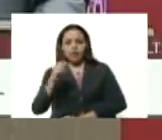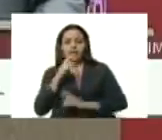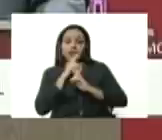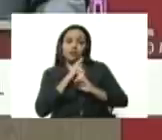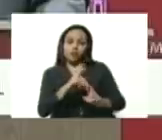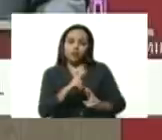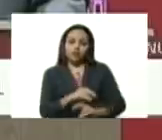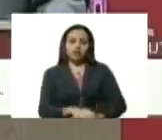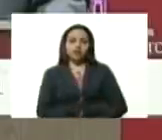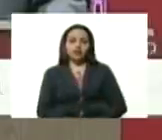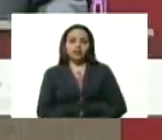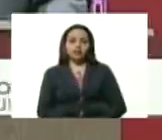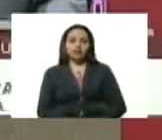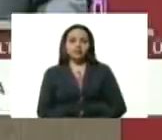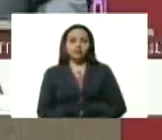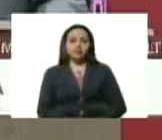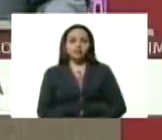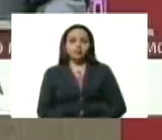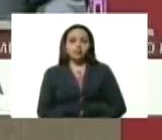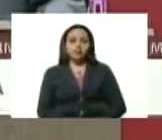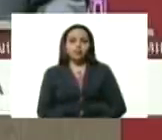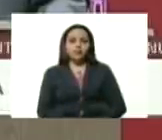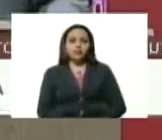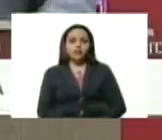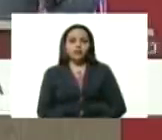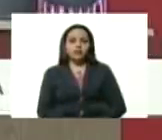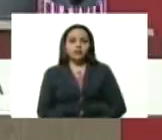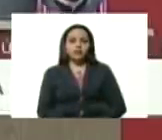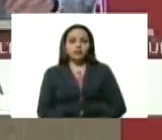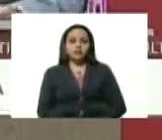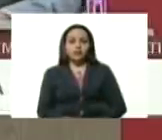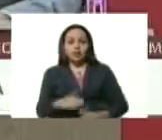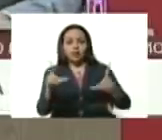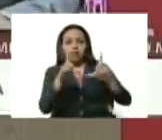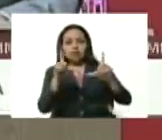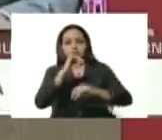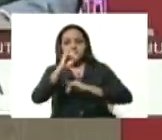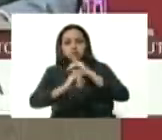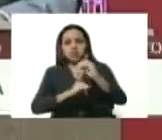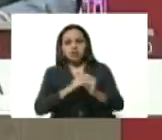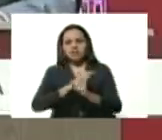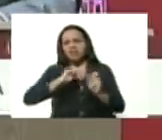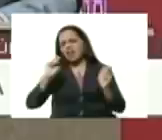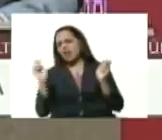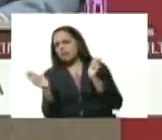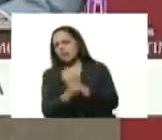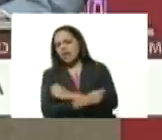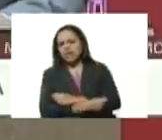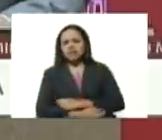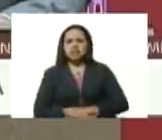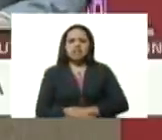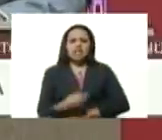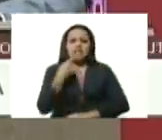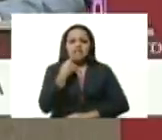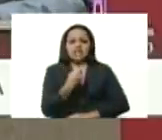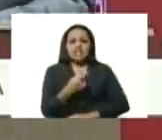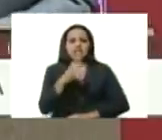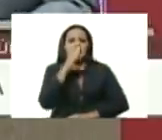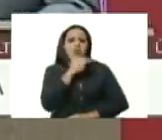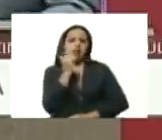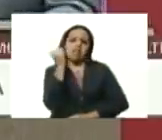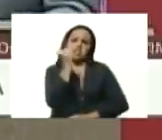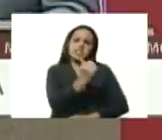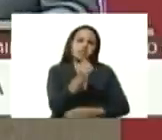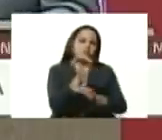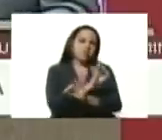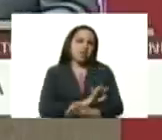la mediática internacional fue desvirtuar, fue señalar que no había el presunto atentado, así lo